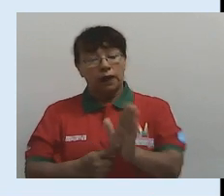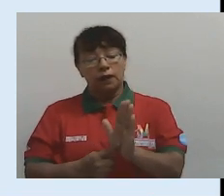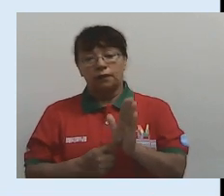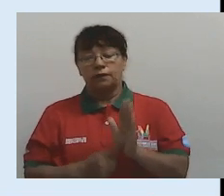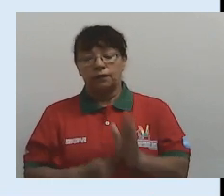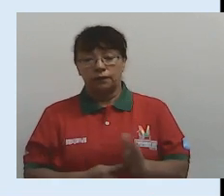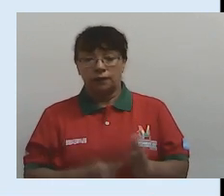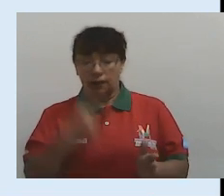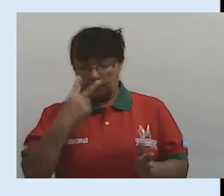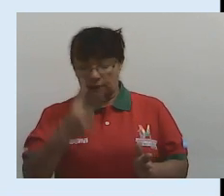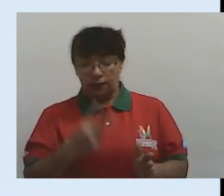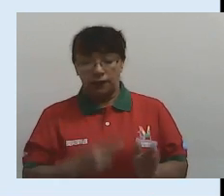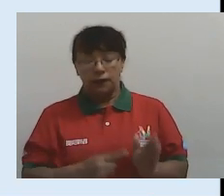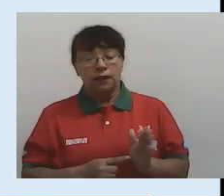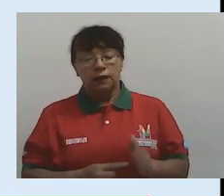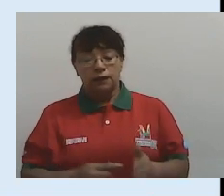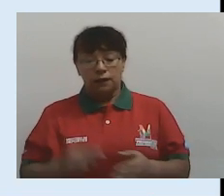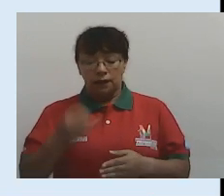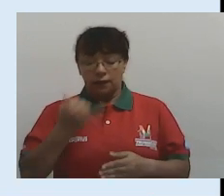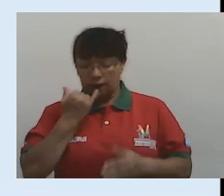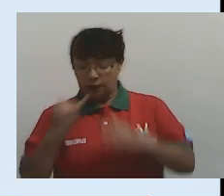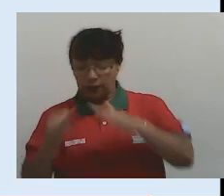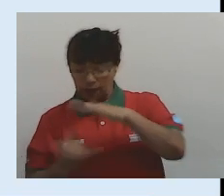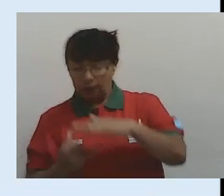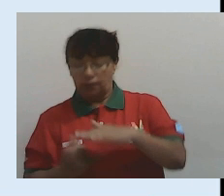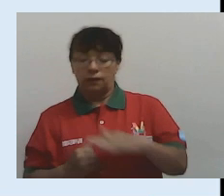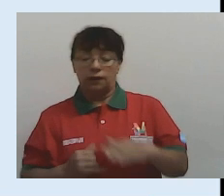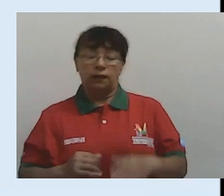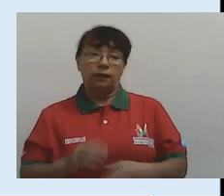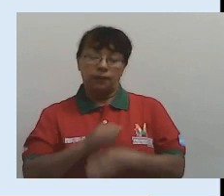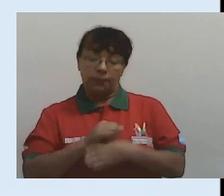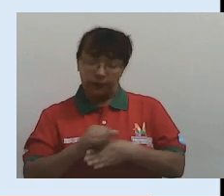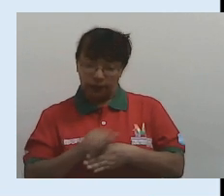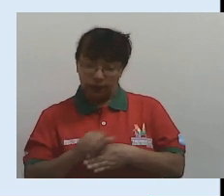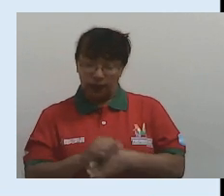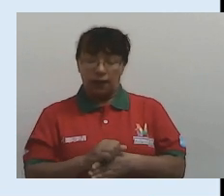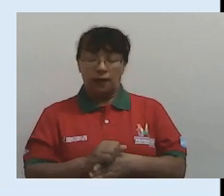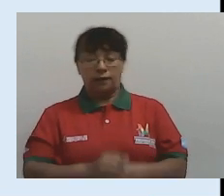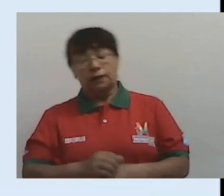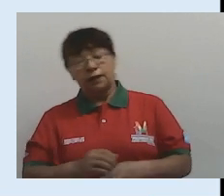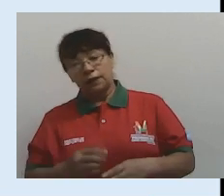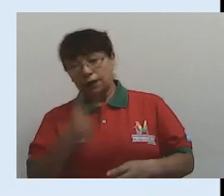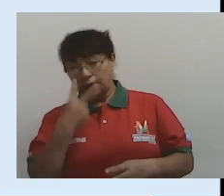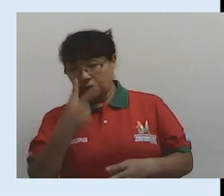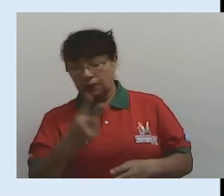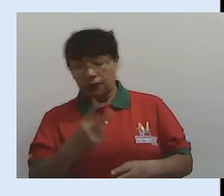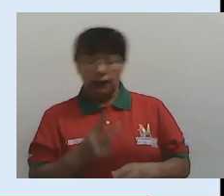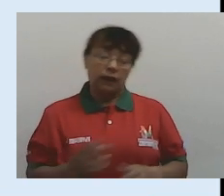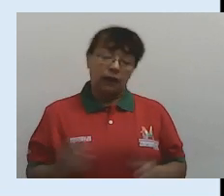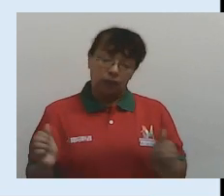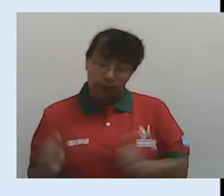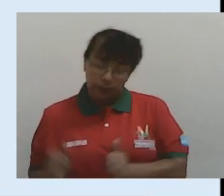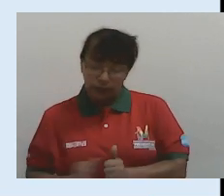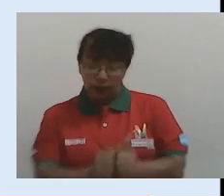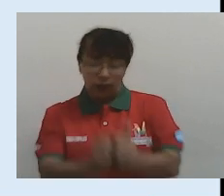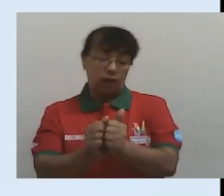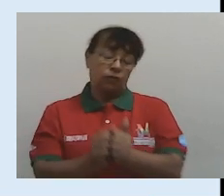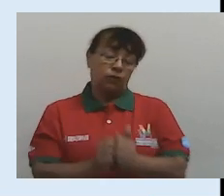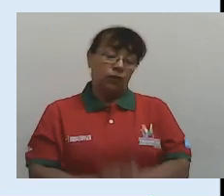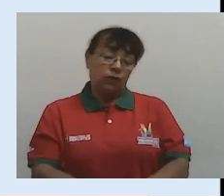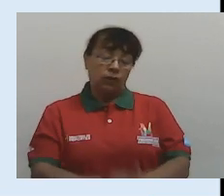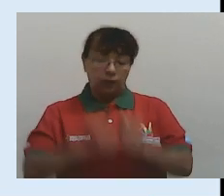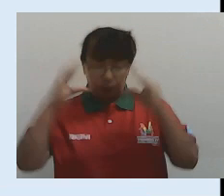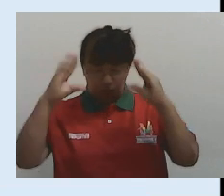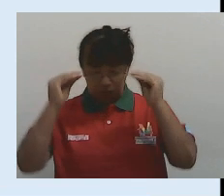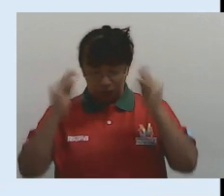presión. Presión de sus compañeros, presión de sus papás, del público, de todo. Y a veces esa presión es suficiente para que el niño